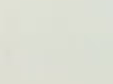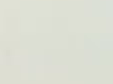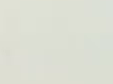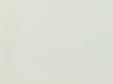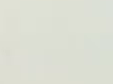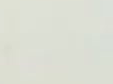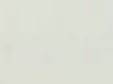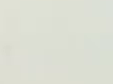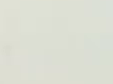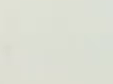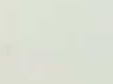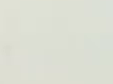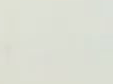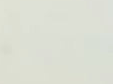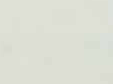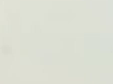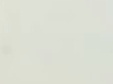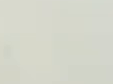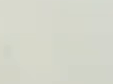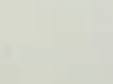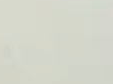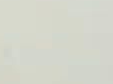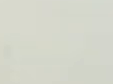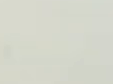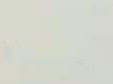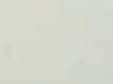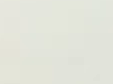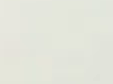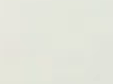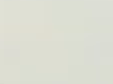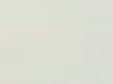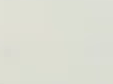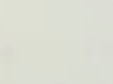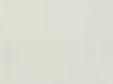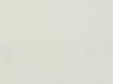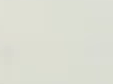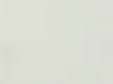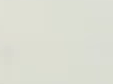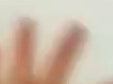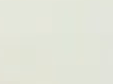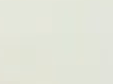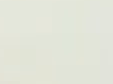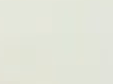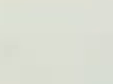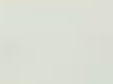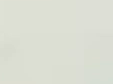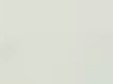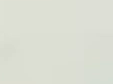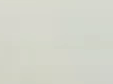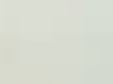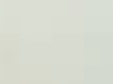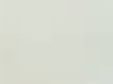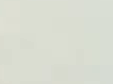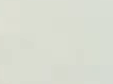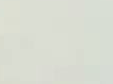Y recuerden que esto que les comenté ahorita son cuestiones muy, pero muy, muy básicas. O sea, como les digo, o sea, si quisiéramos entablar y realmente